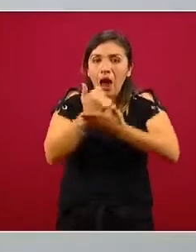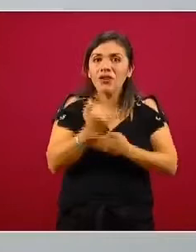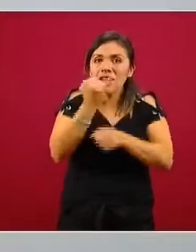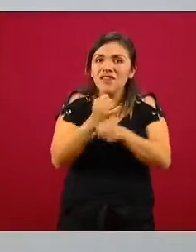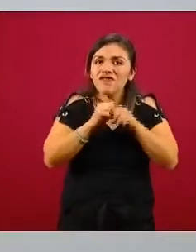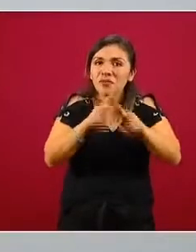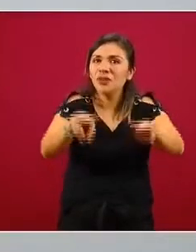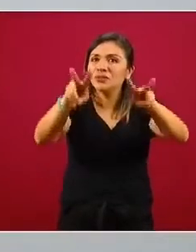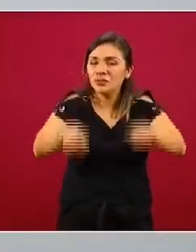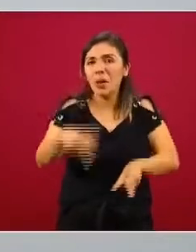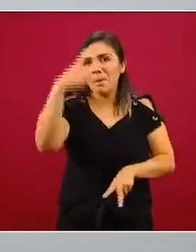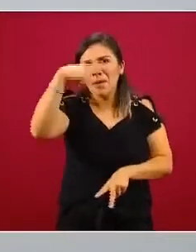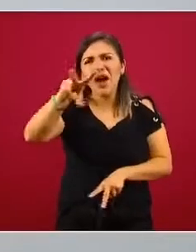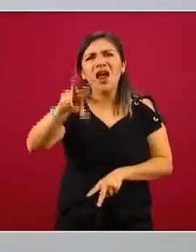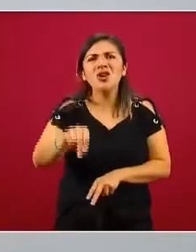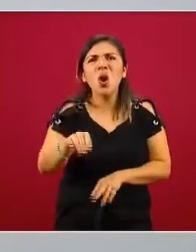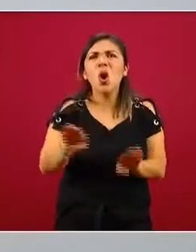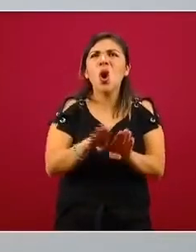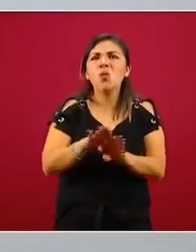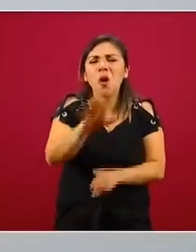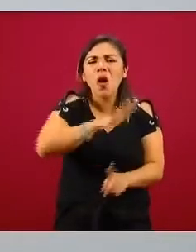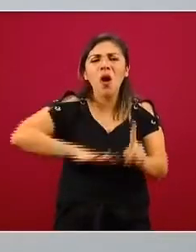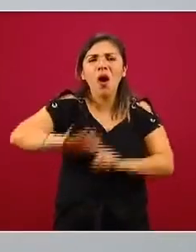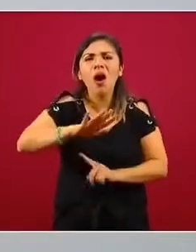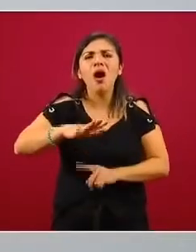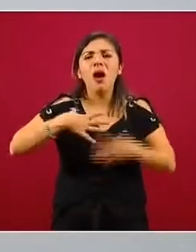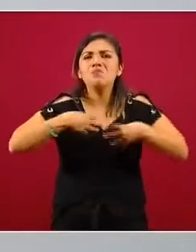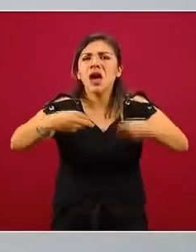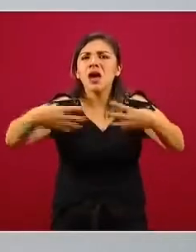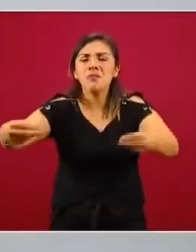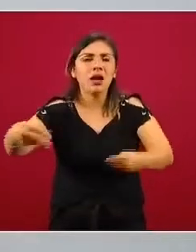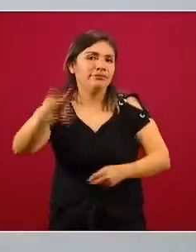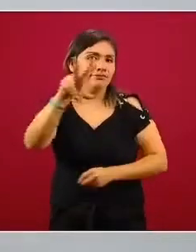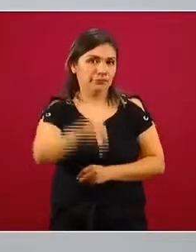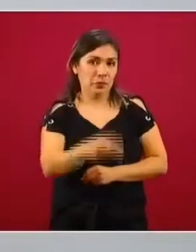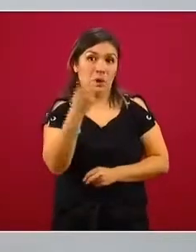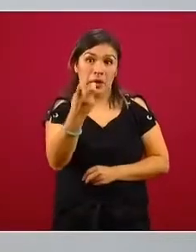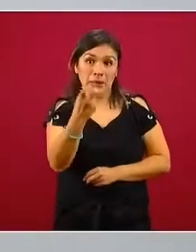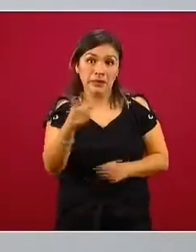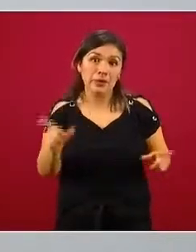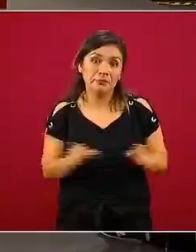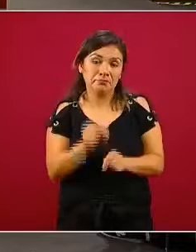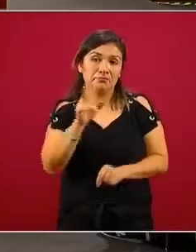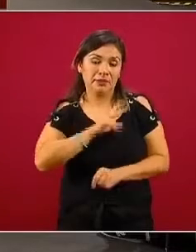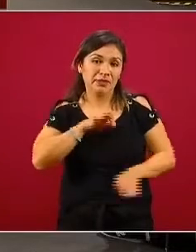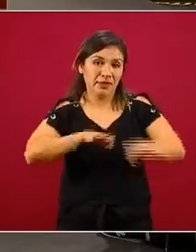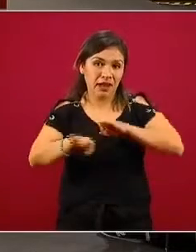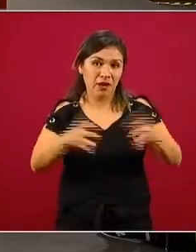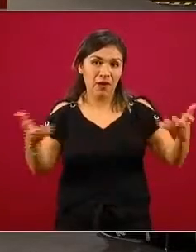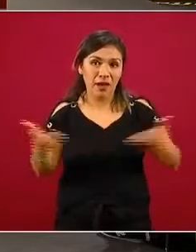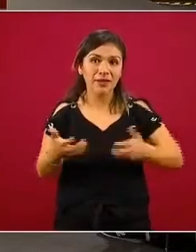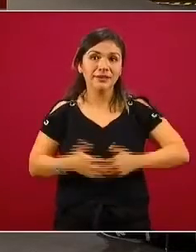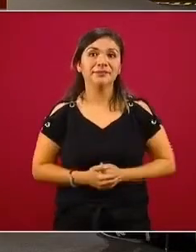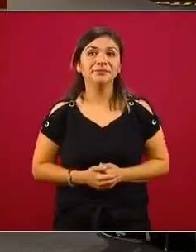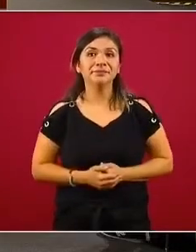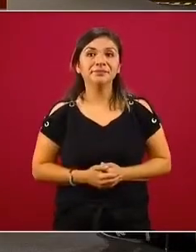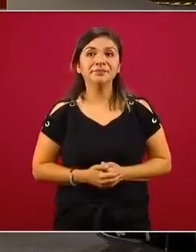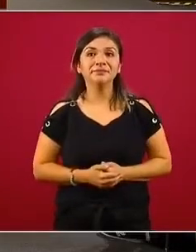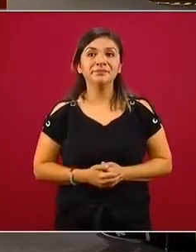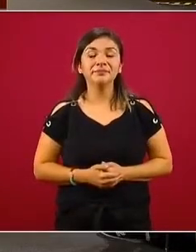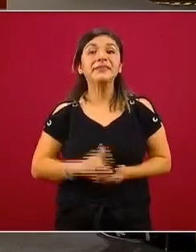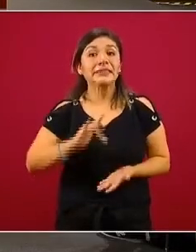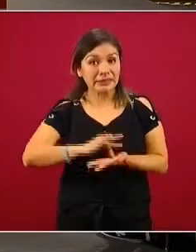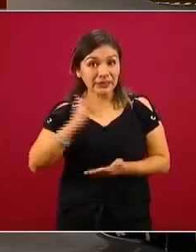evitar que nos estemos contaminando en la comunidad. Eso es parte del trabajo que se está haciendo. Muchas